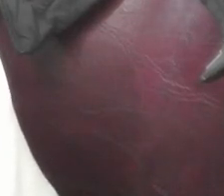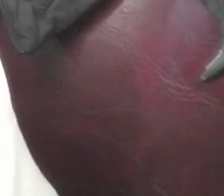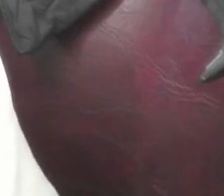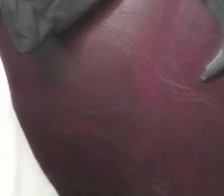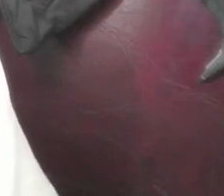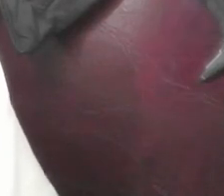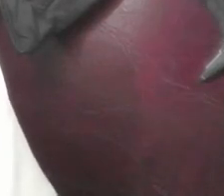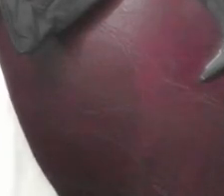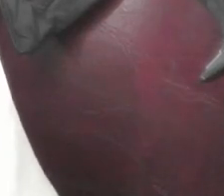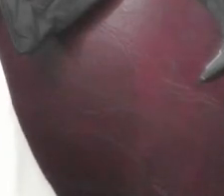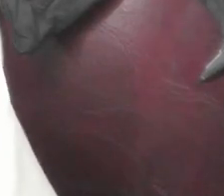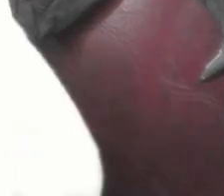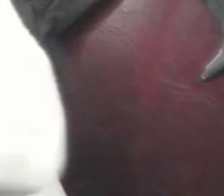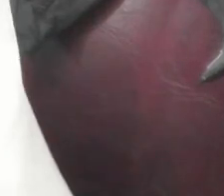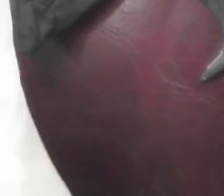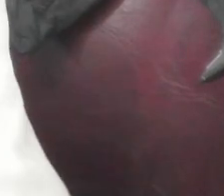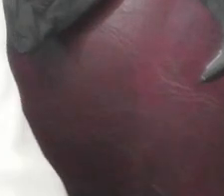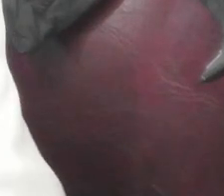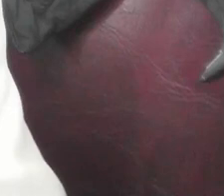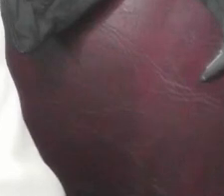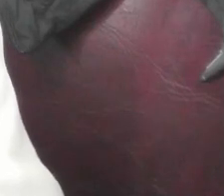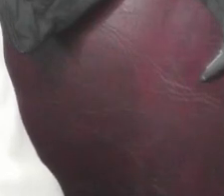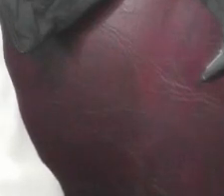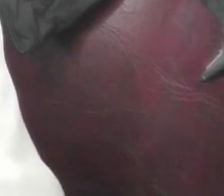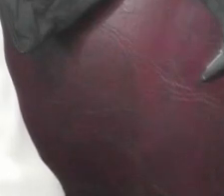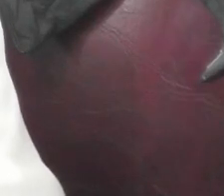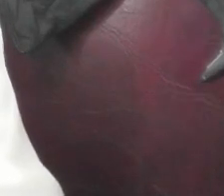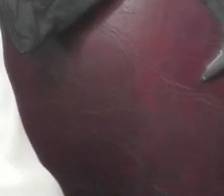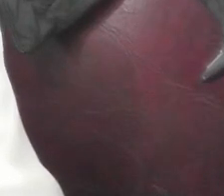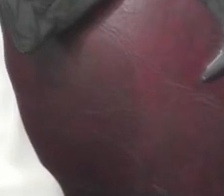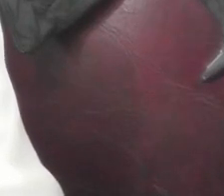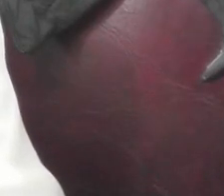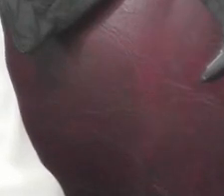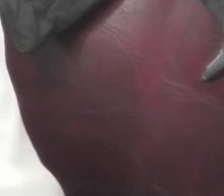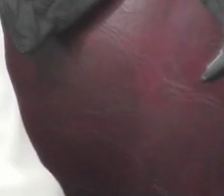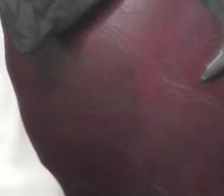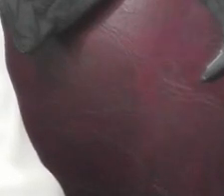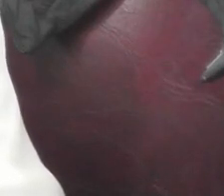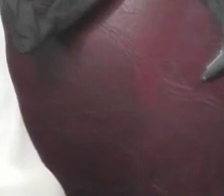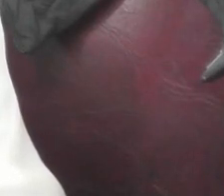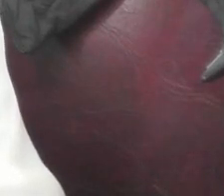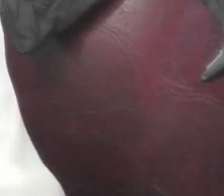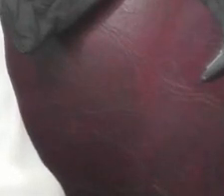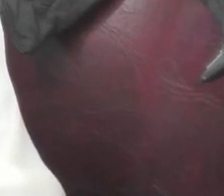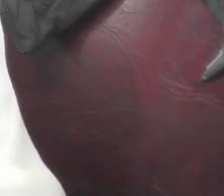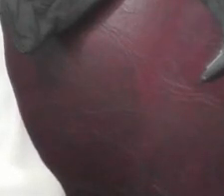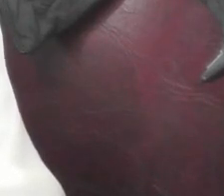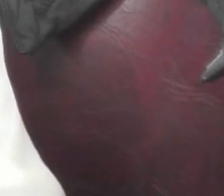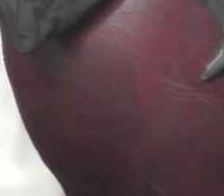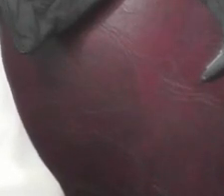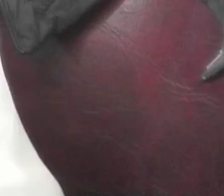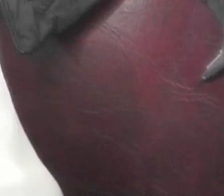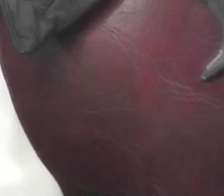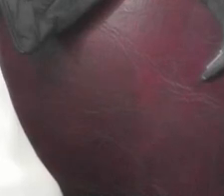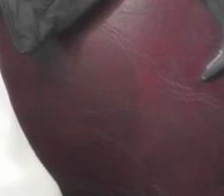proyectos de comunicación resolución y demás sean votados en bloque del número cinco al número